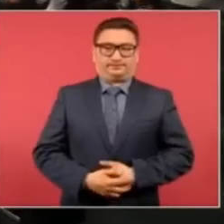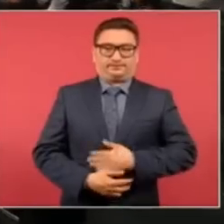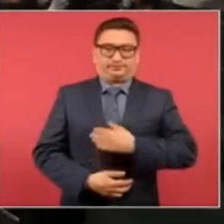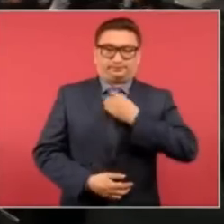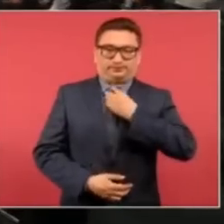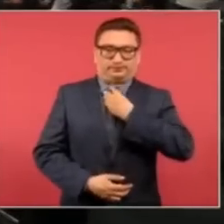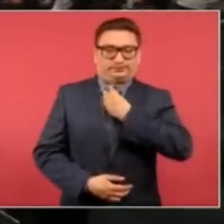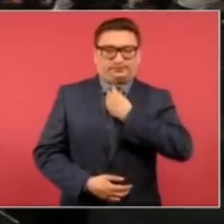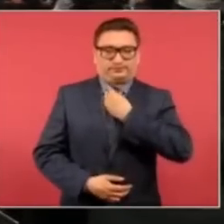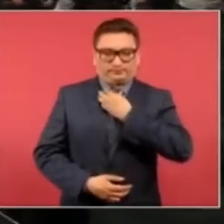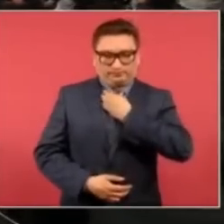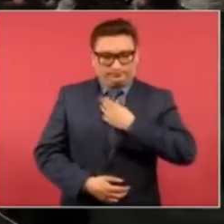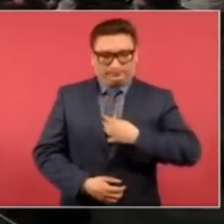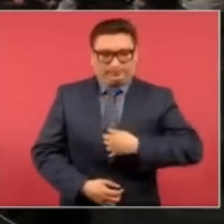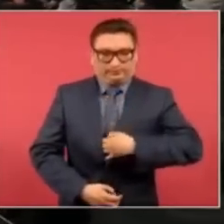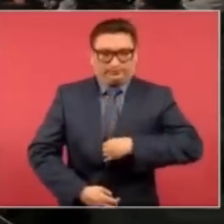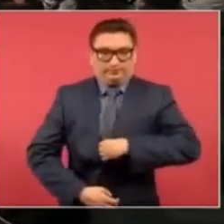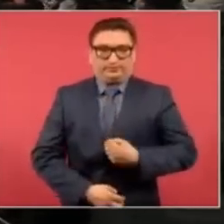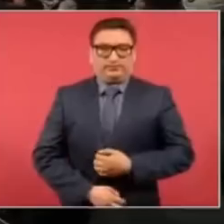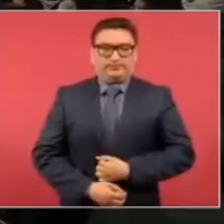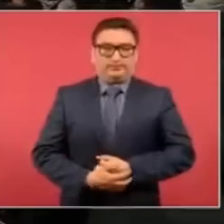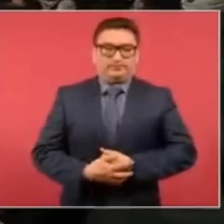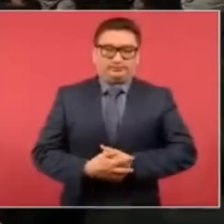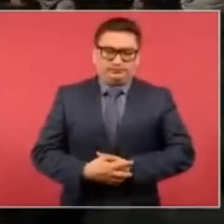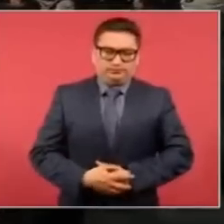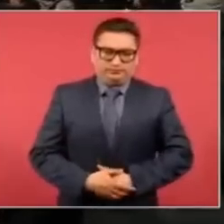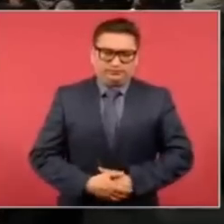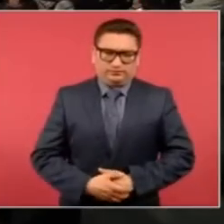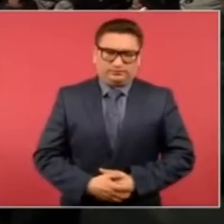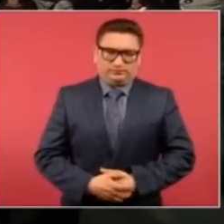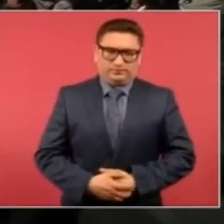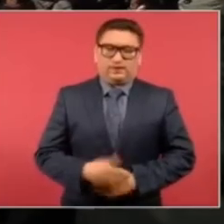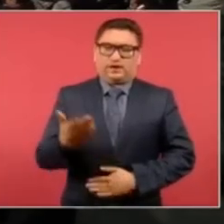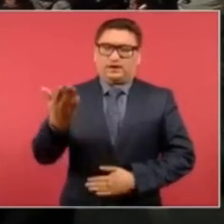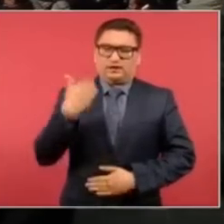Ha habido, hay y habrá